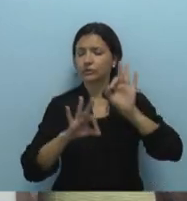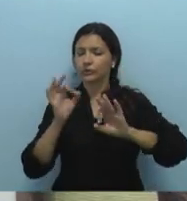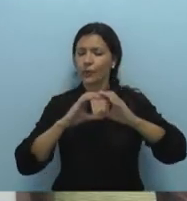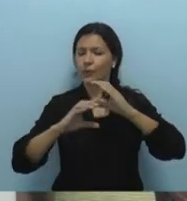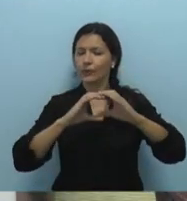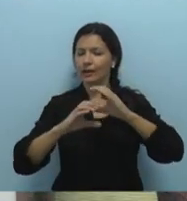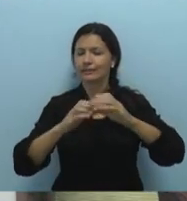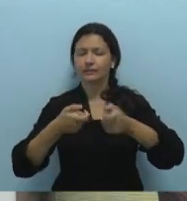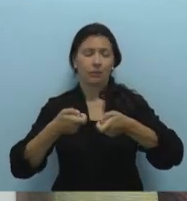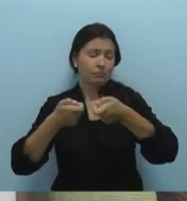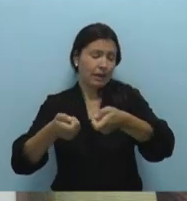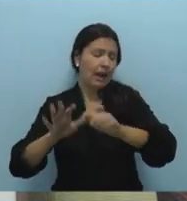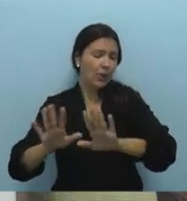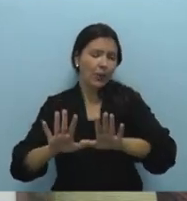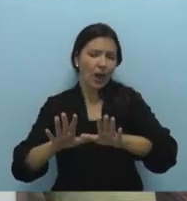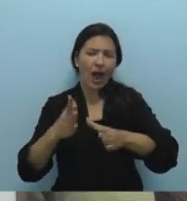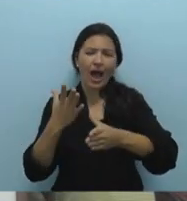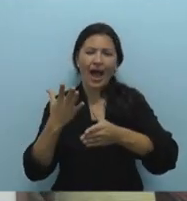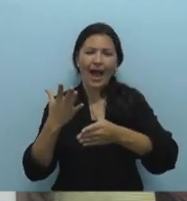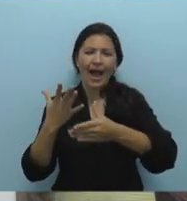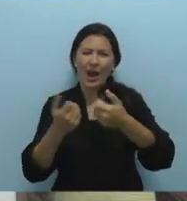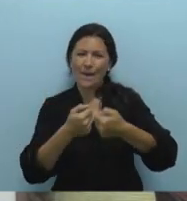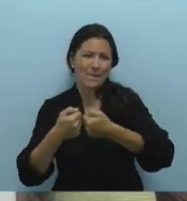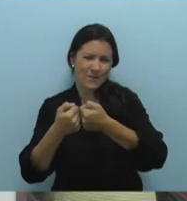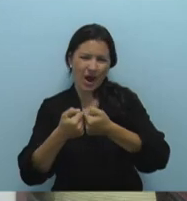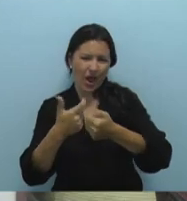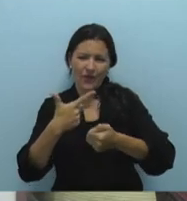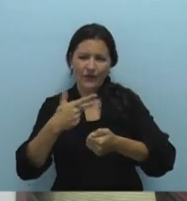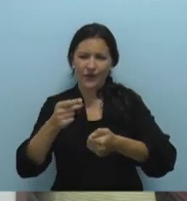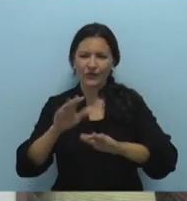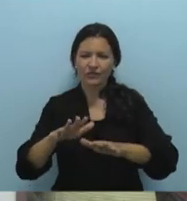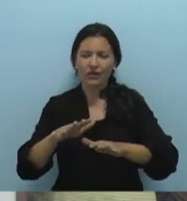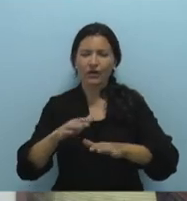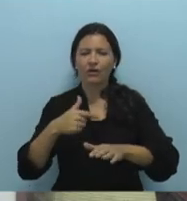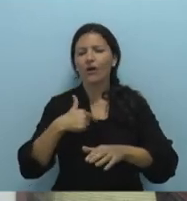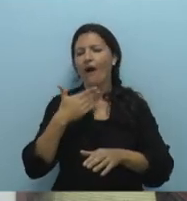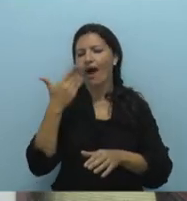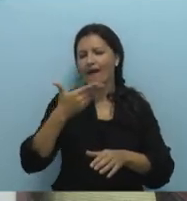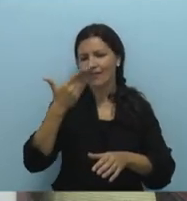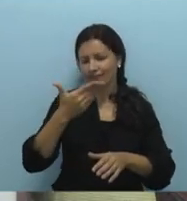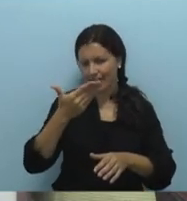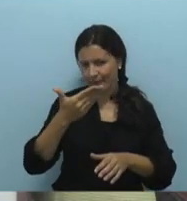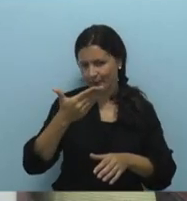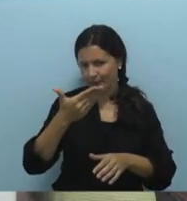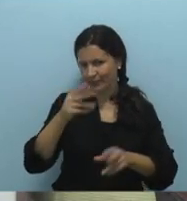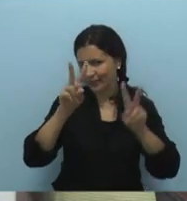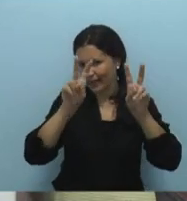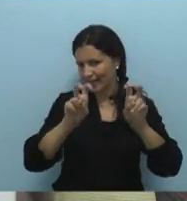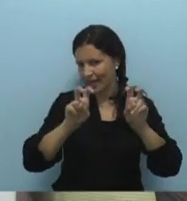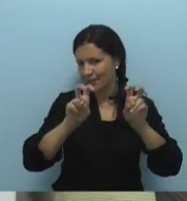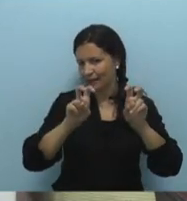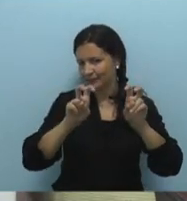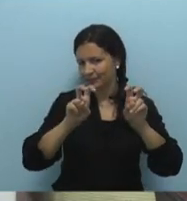comunicación y como no tuvo el acompañamiento para tratarlo sobre tabla, nos parece importante